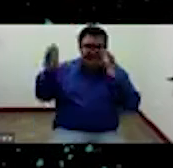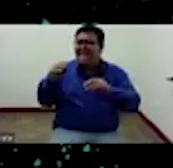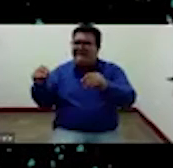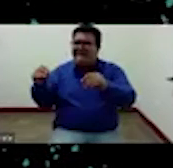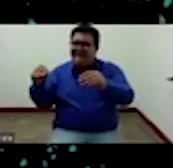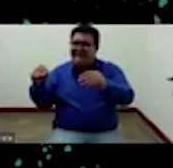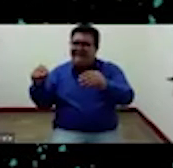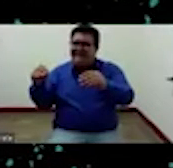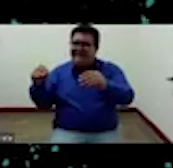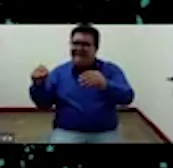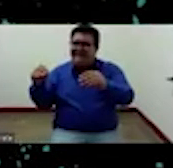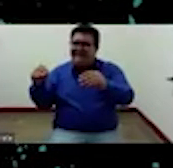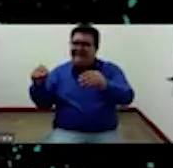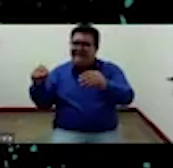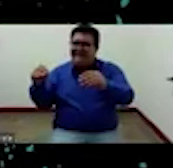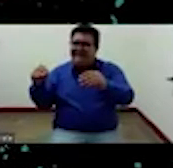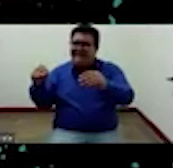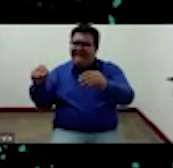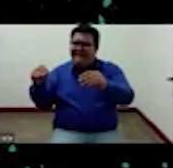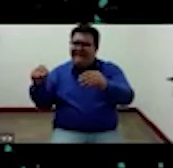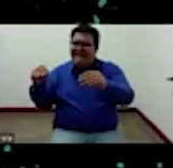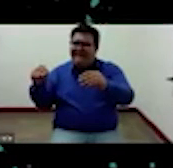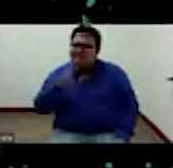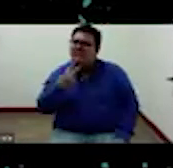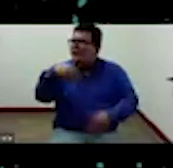¿Aló? ¿Hay una voz intrusa? Bien.